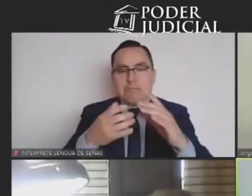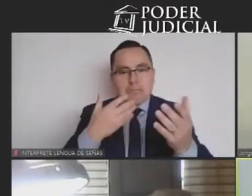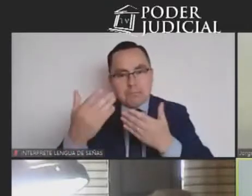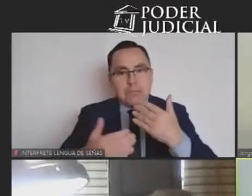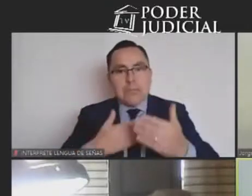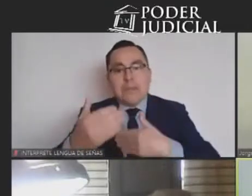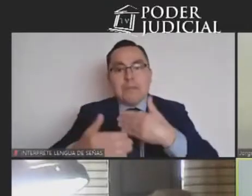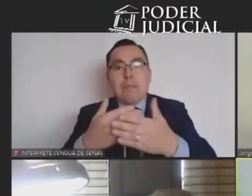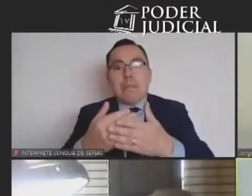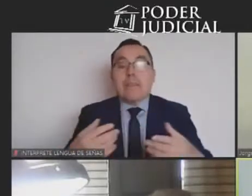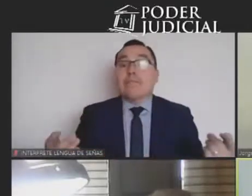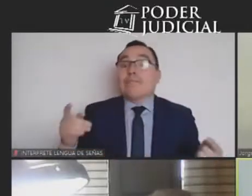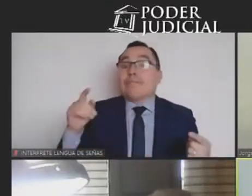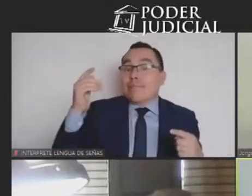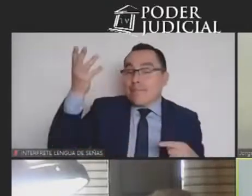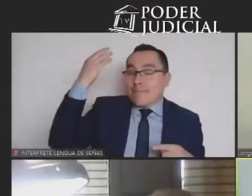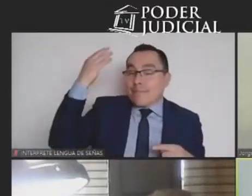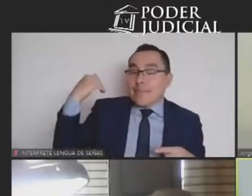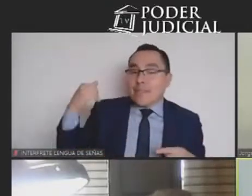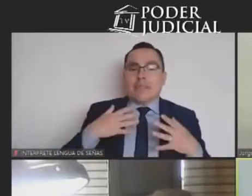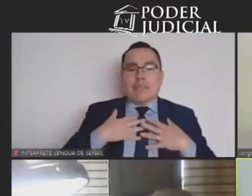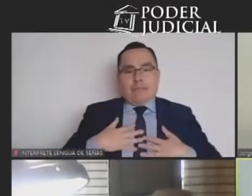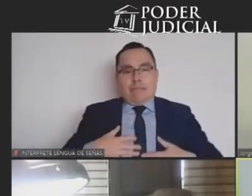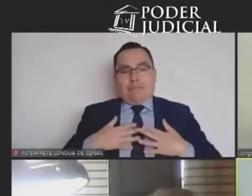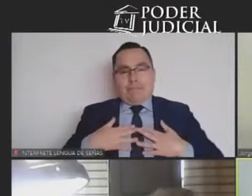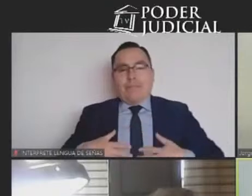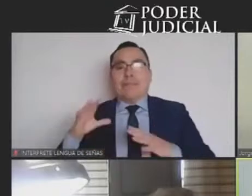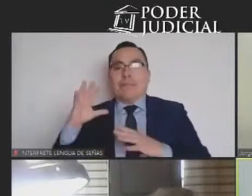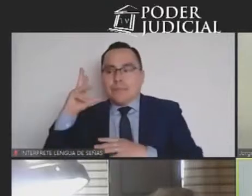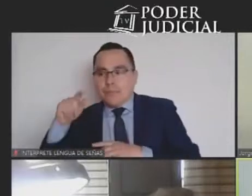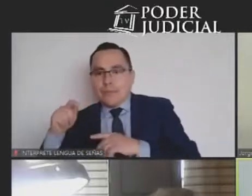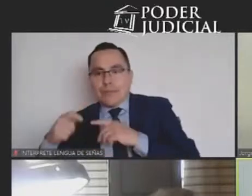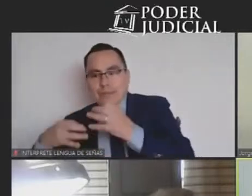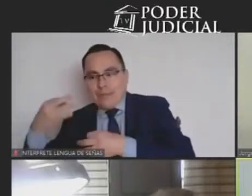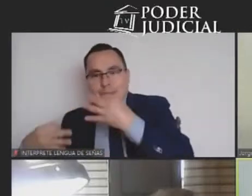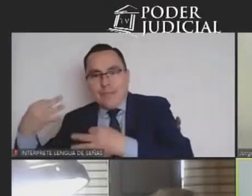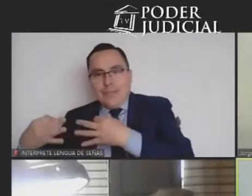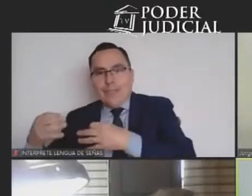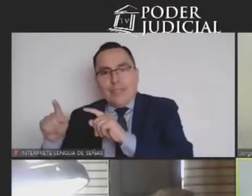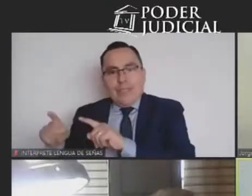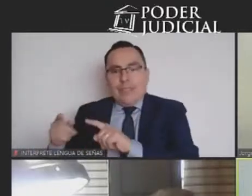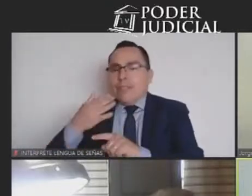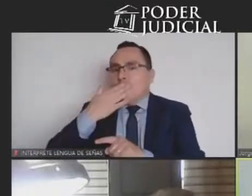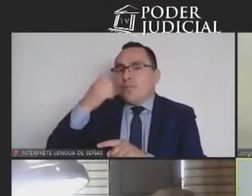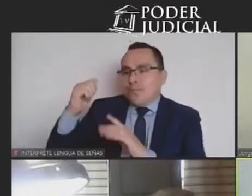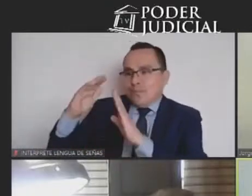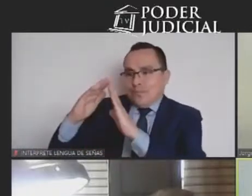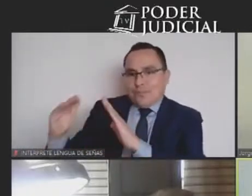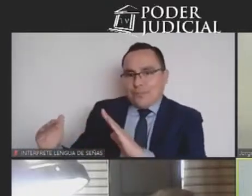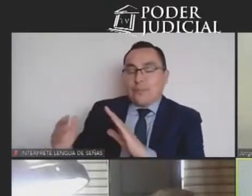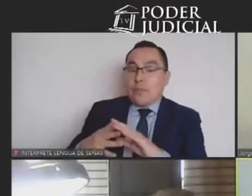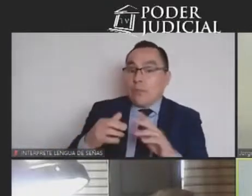poner un poco de tranquilidad en los tribunales. Pero lo cierto es que no fue